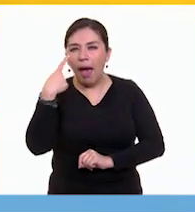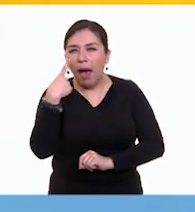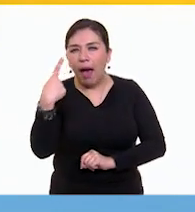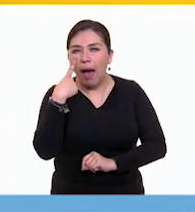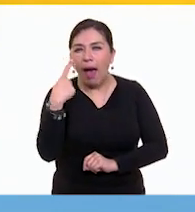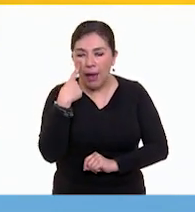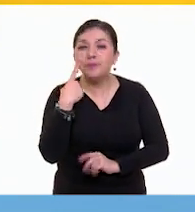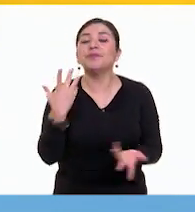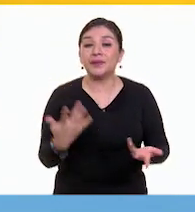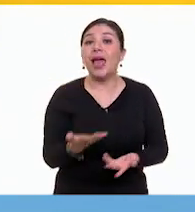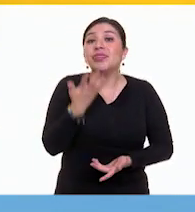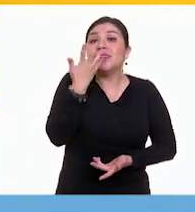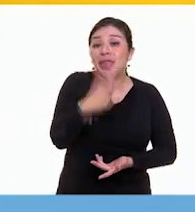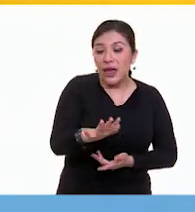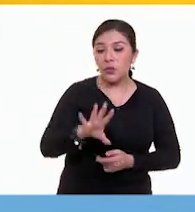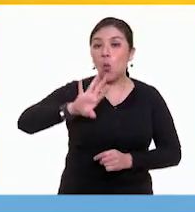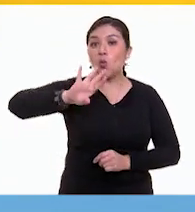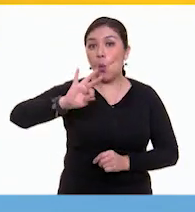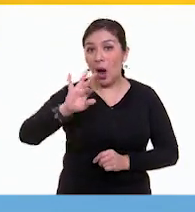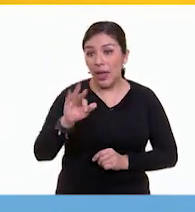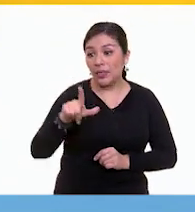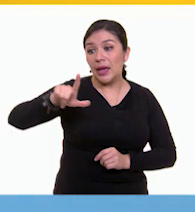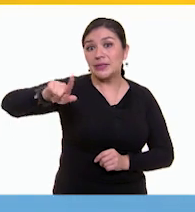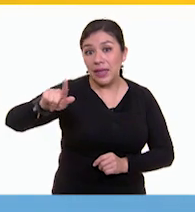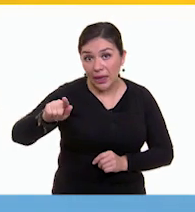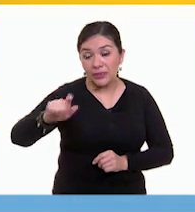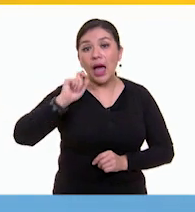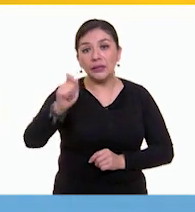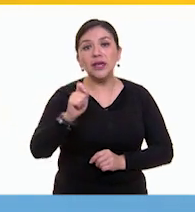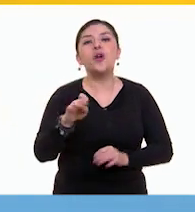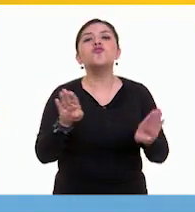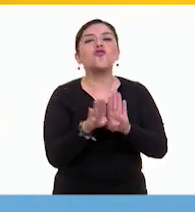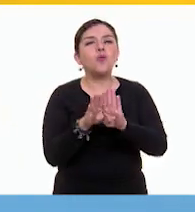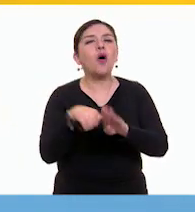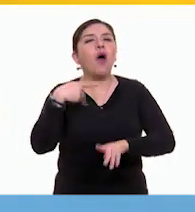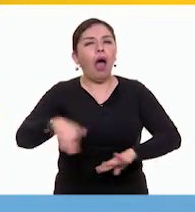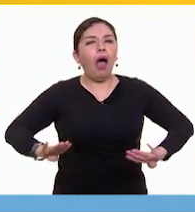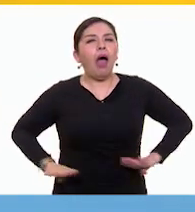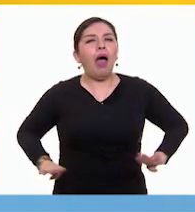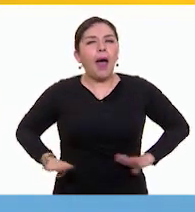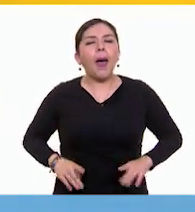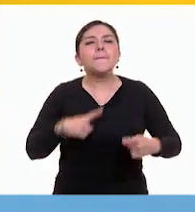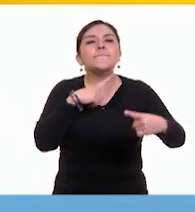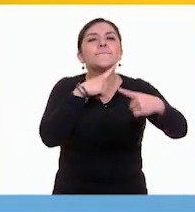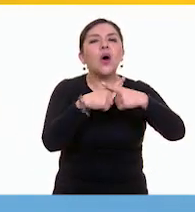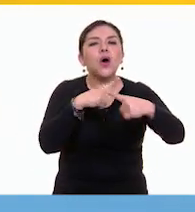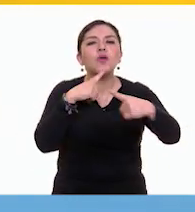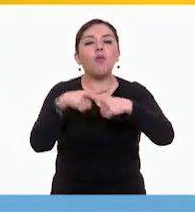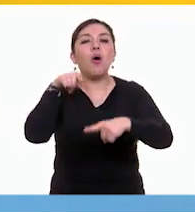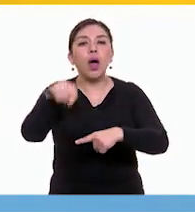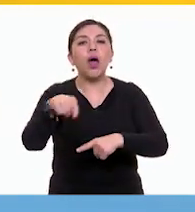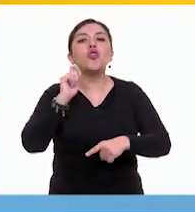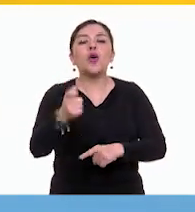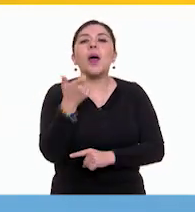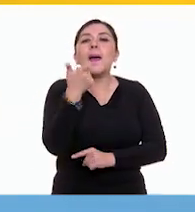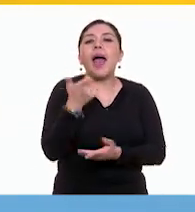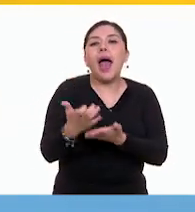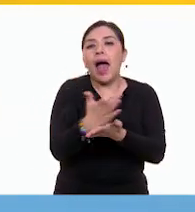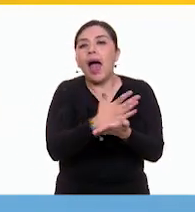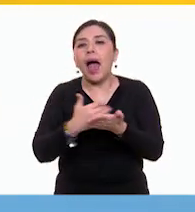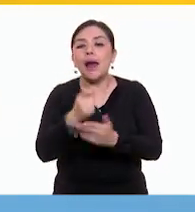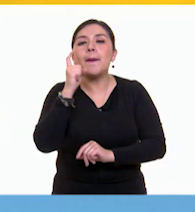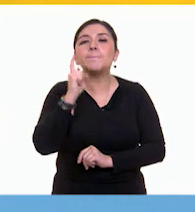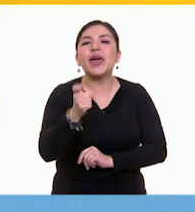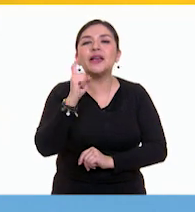Además, el 10, 40 y 70 son respectivamente las cantidades en pesos obtenidos en